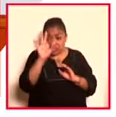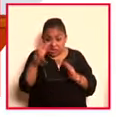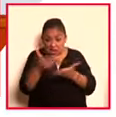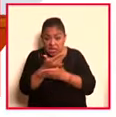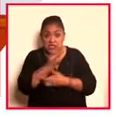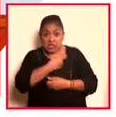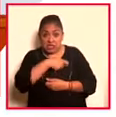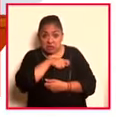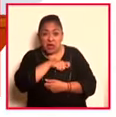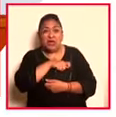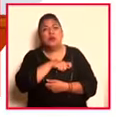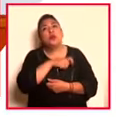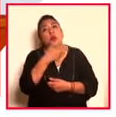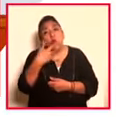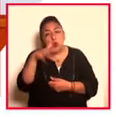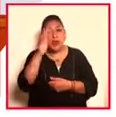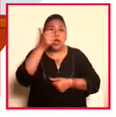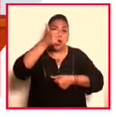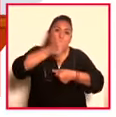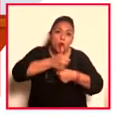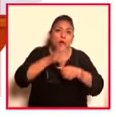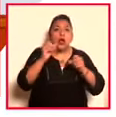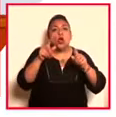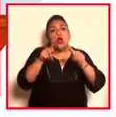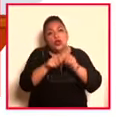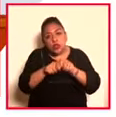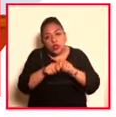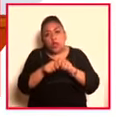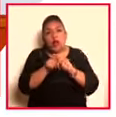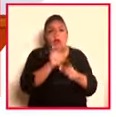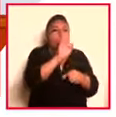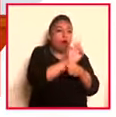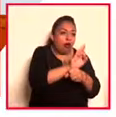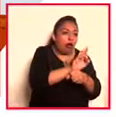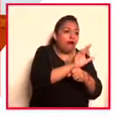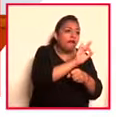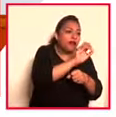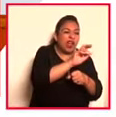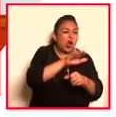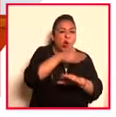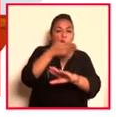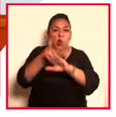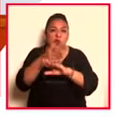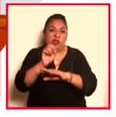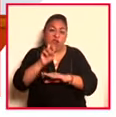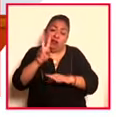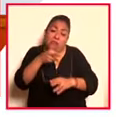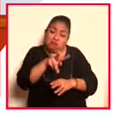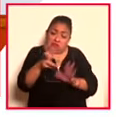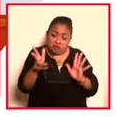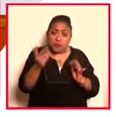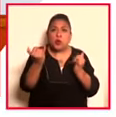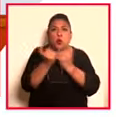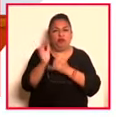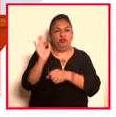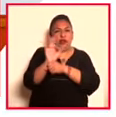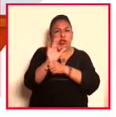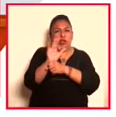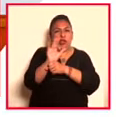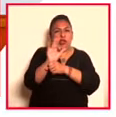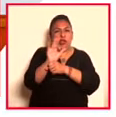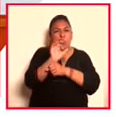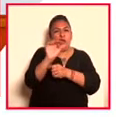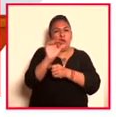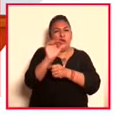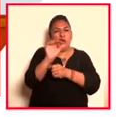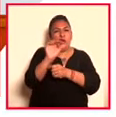un abuelo o un tío que hubiera sido o franquista o antifranquista. Igualmente activista por los derechos LGBT a través